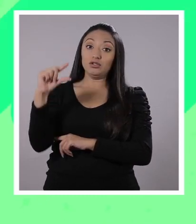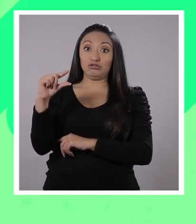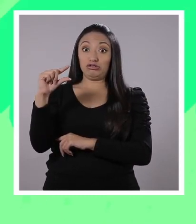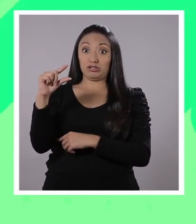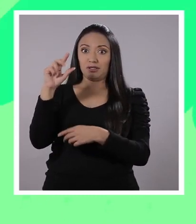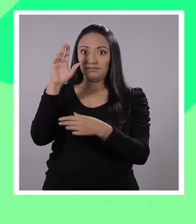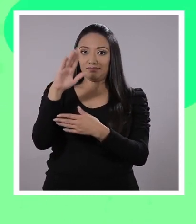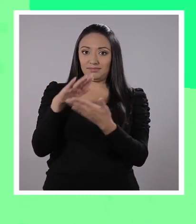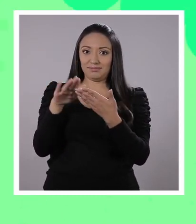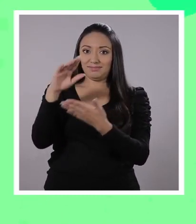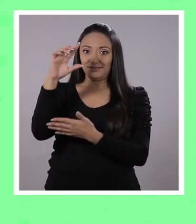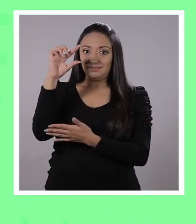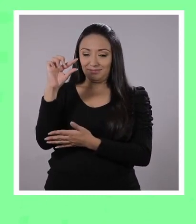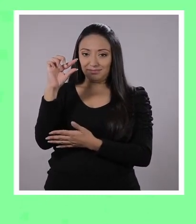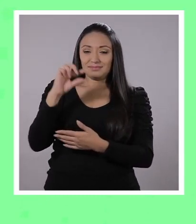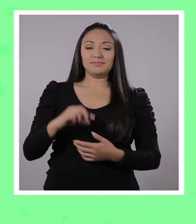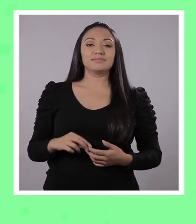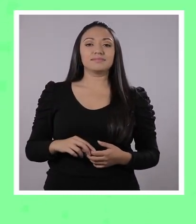Otra cucharita.